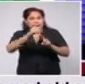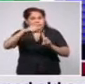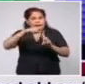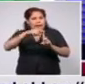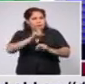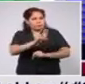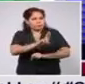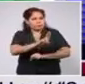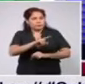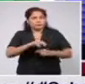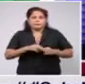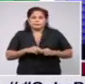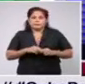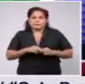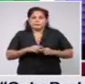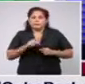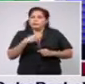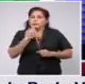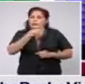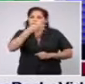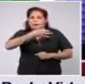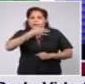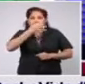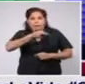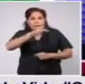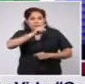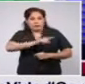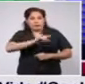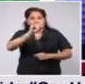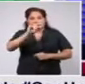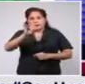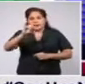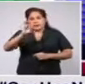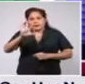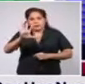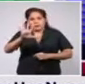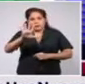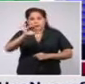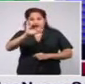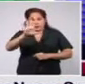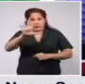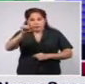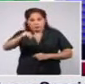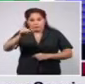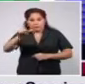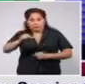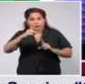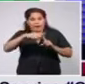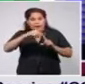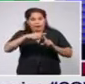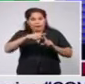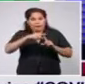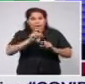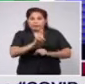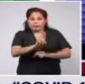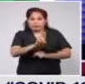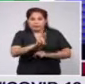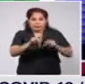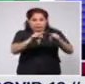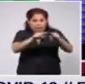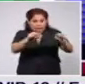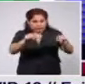intensivas, estamos hablando de en el día de ayer 65 pacientes confirmados en terapias